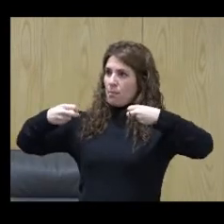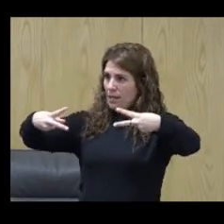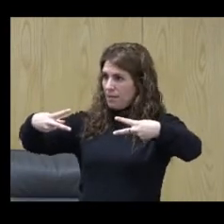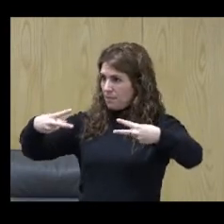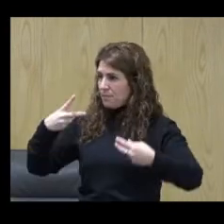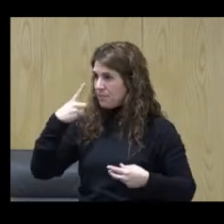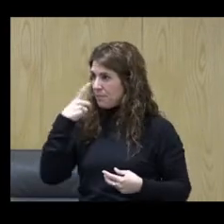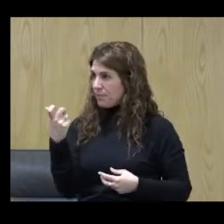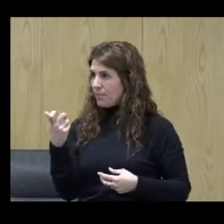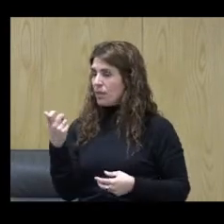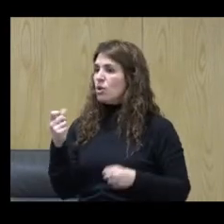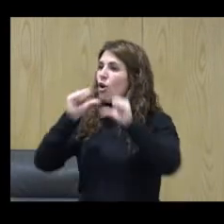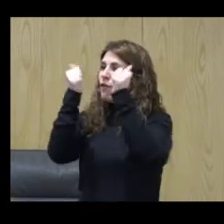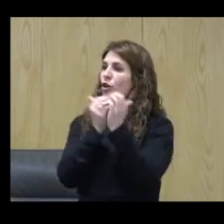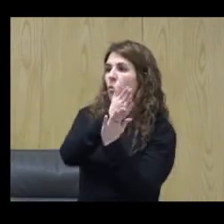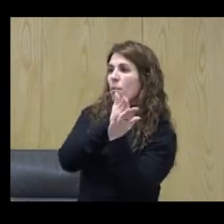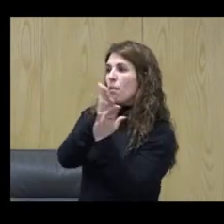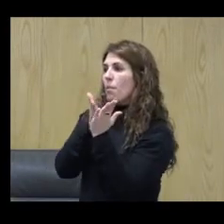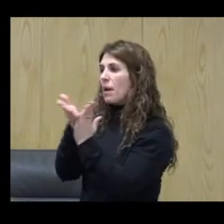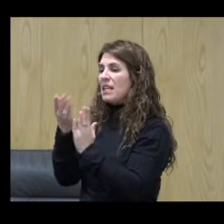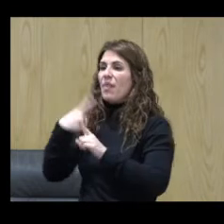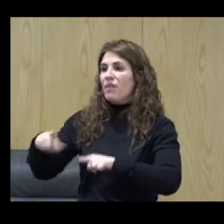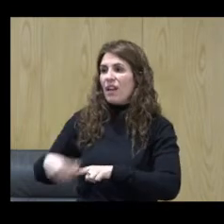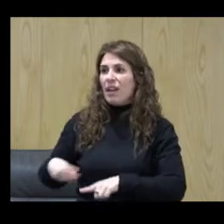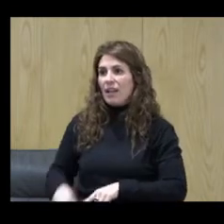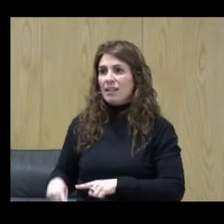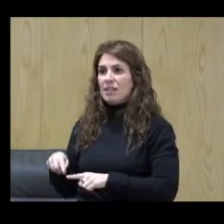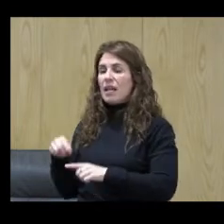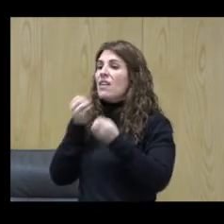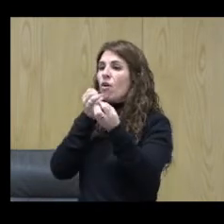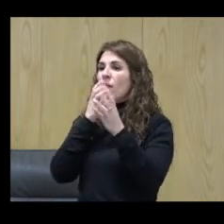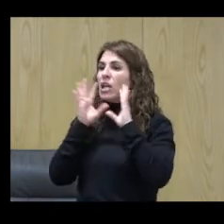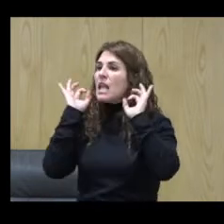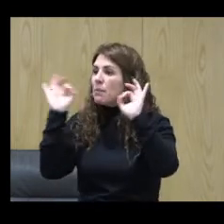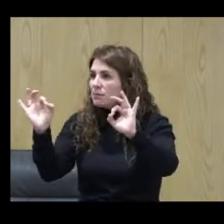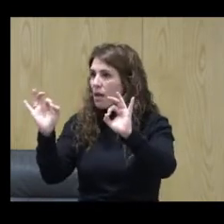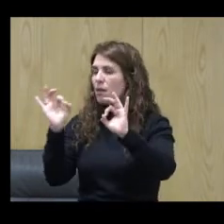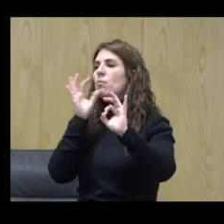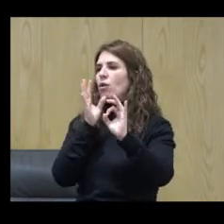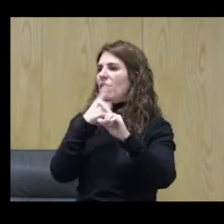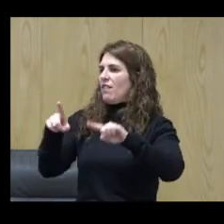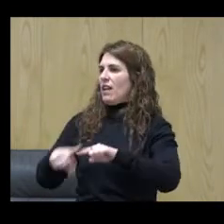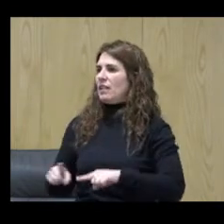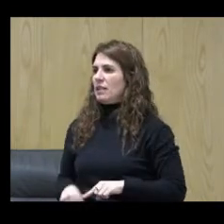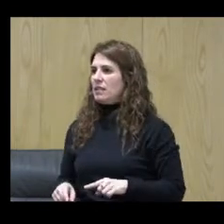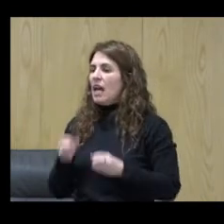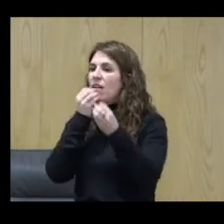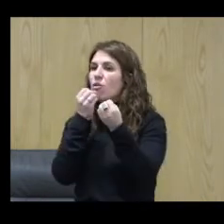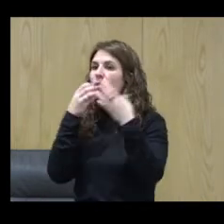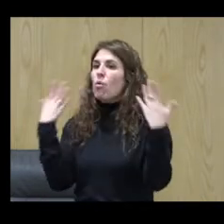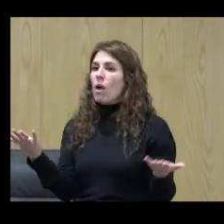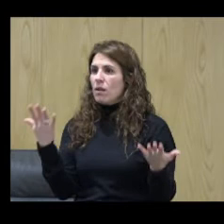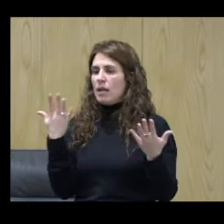cuenta? Son varias formas en las que se presenta la misma información. ¿Y cuál es esa información? ¿El núcleo cuál es? La comprensión